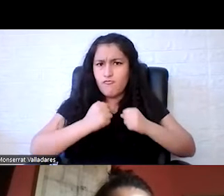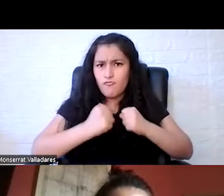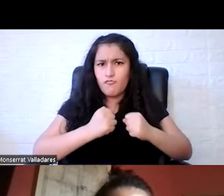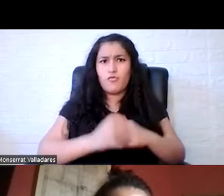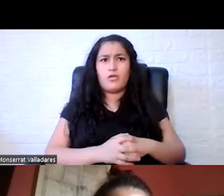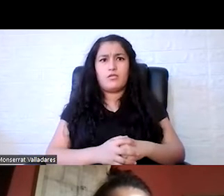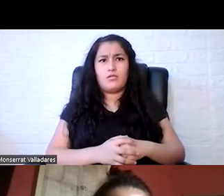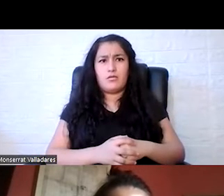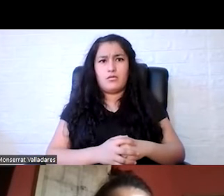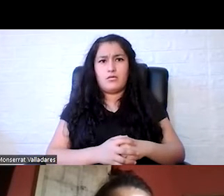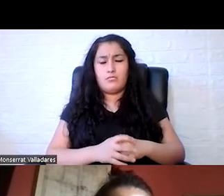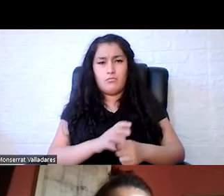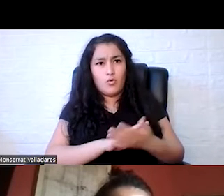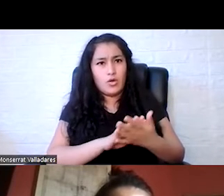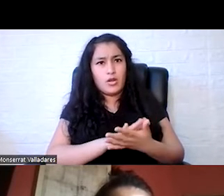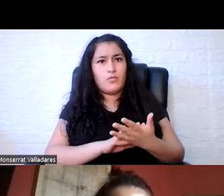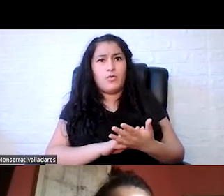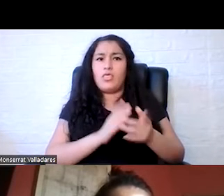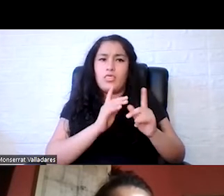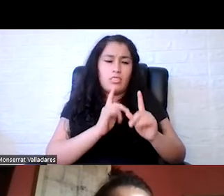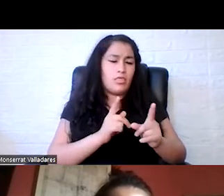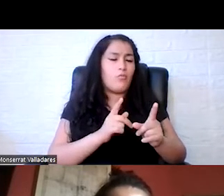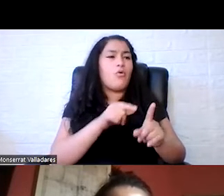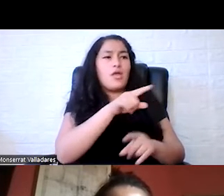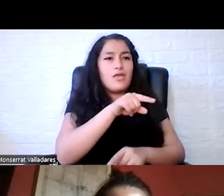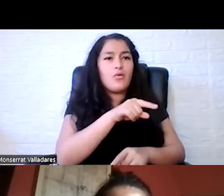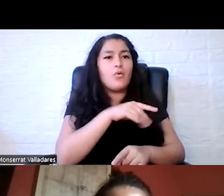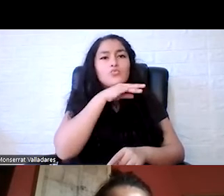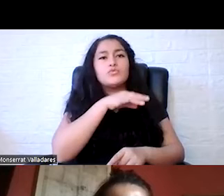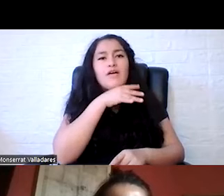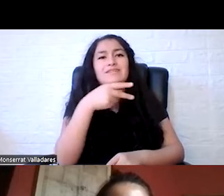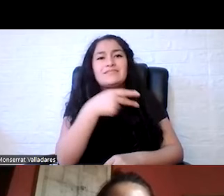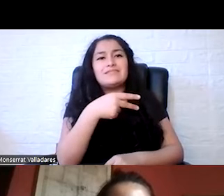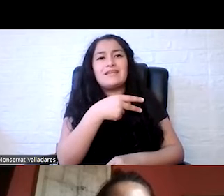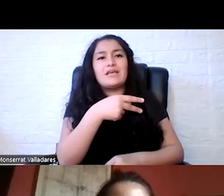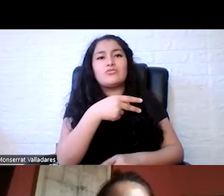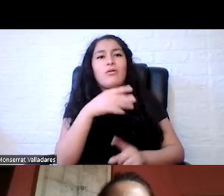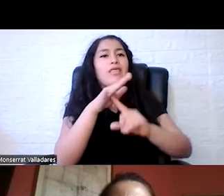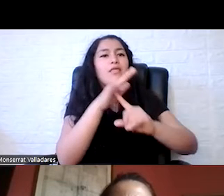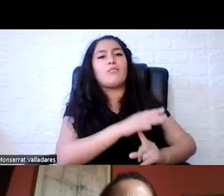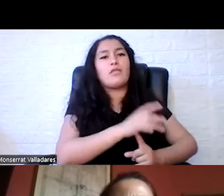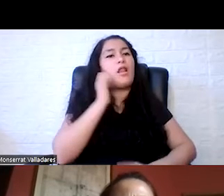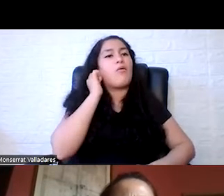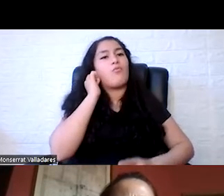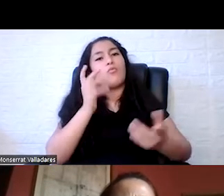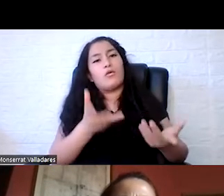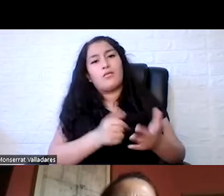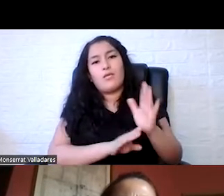sexo como una manera de oprimir a las mujeres y que no crezcan y esto, ¿no? En su trabajo.